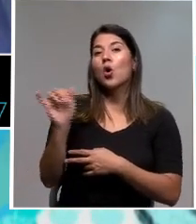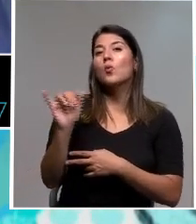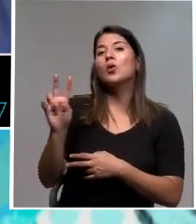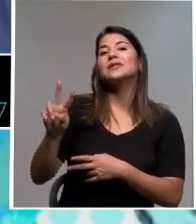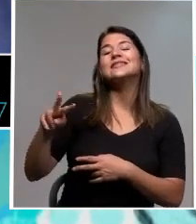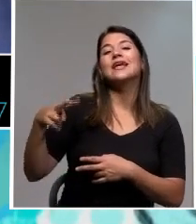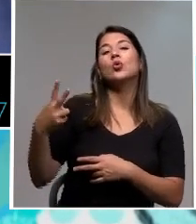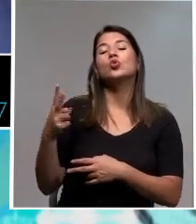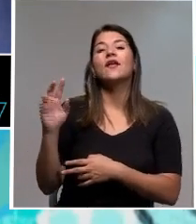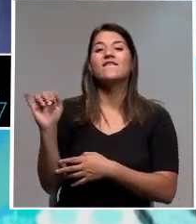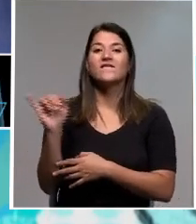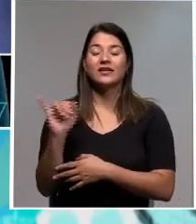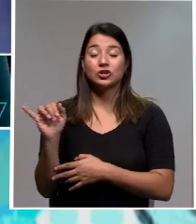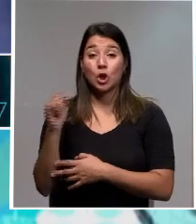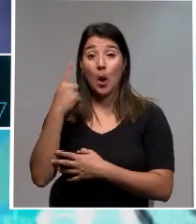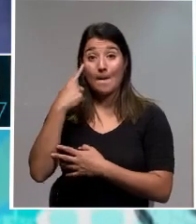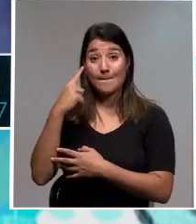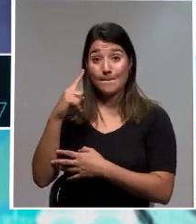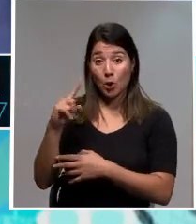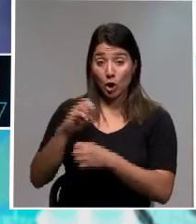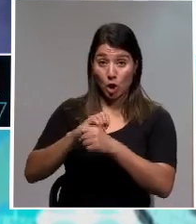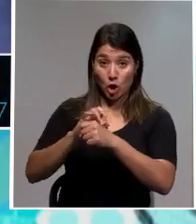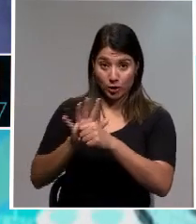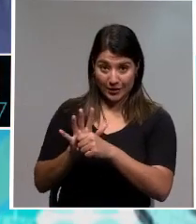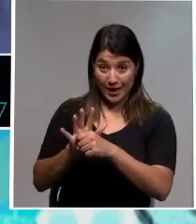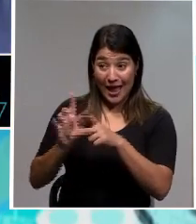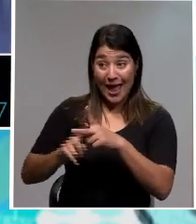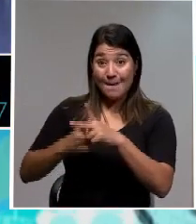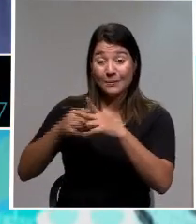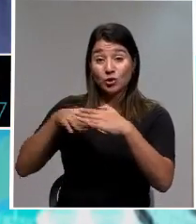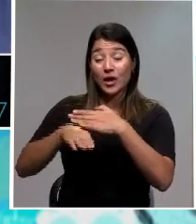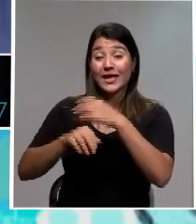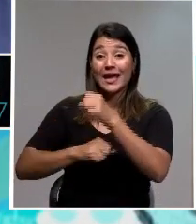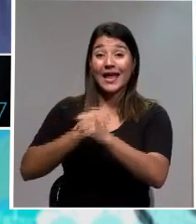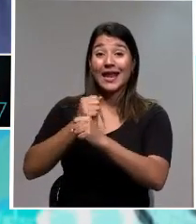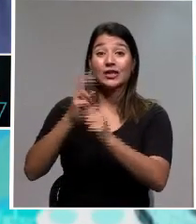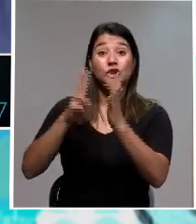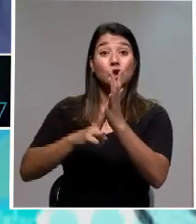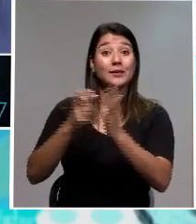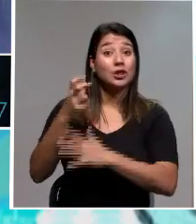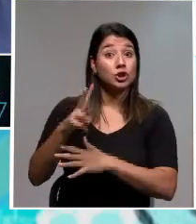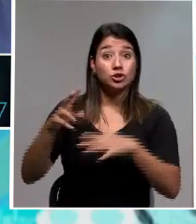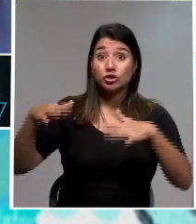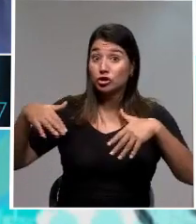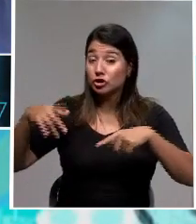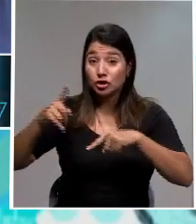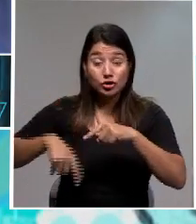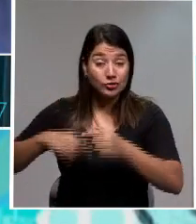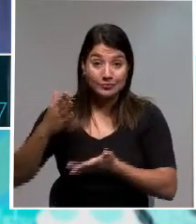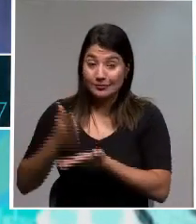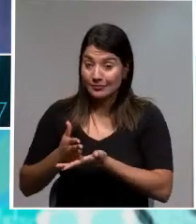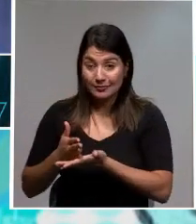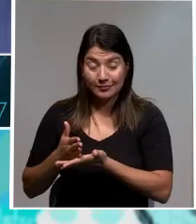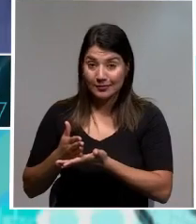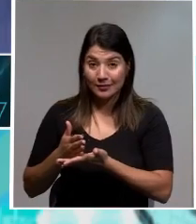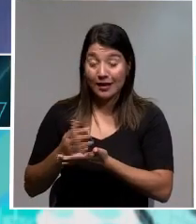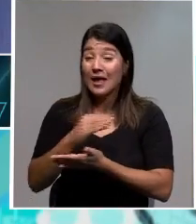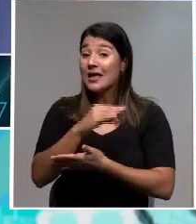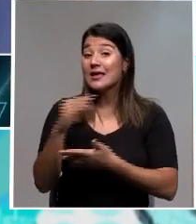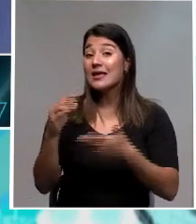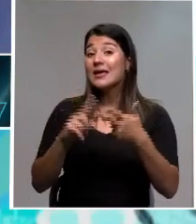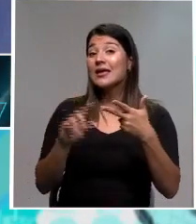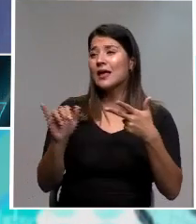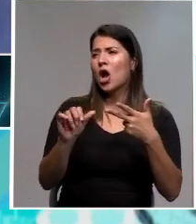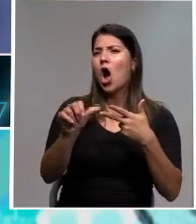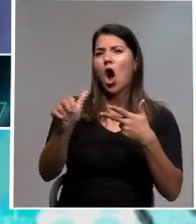segunda infección por coronavirus que empezó en el año 2012 y aún no se ha podido erradicar. Y en la misma forma